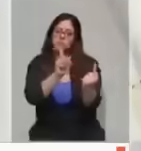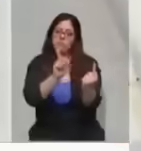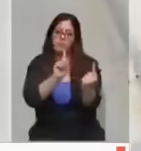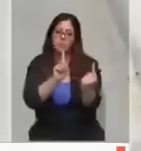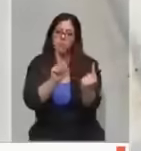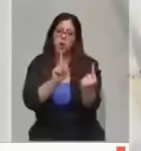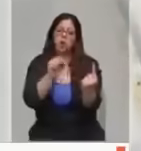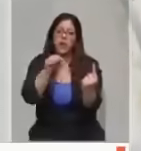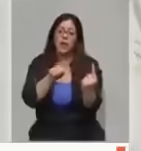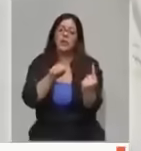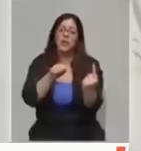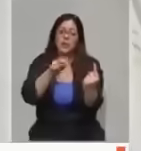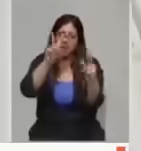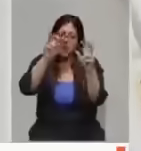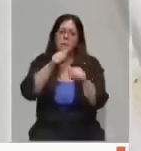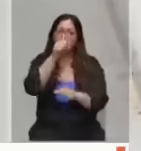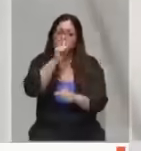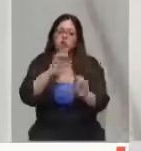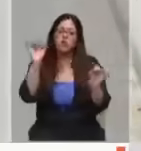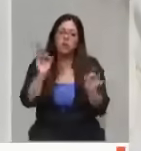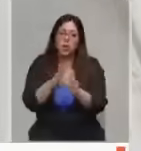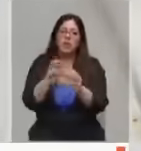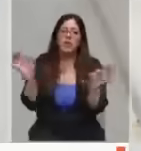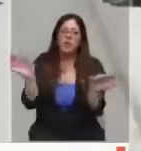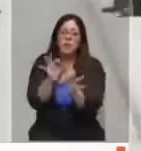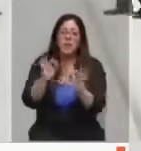tan íntimo, solo vamos a relatar. La familia,